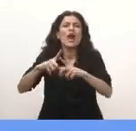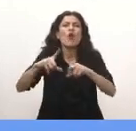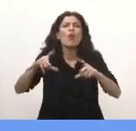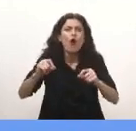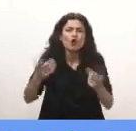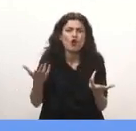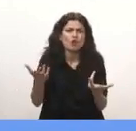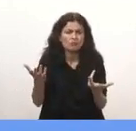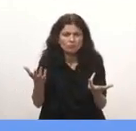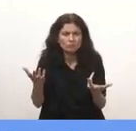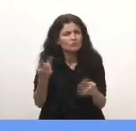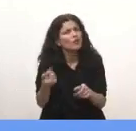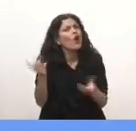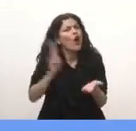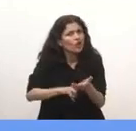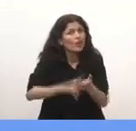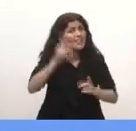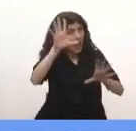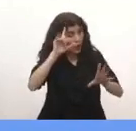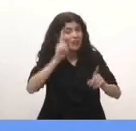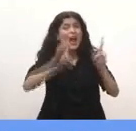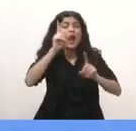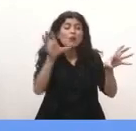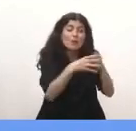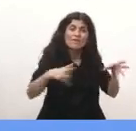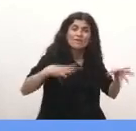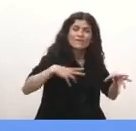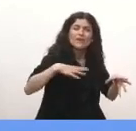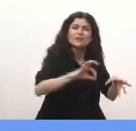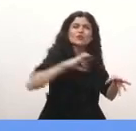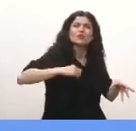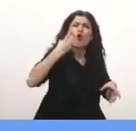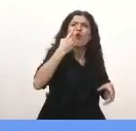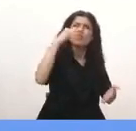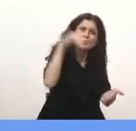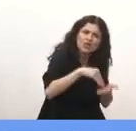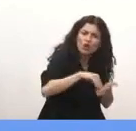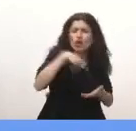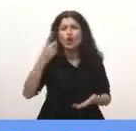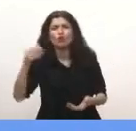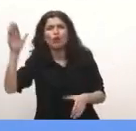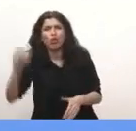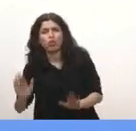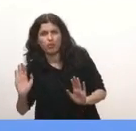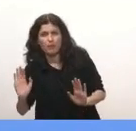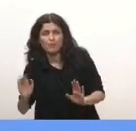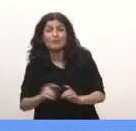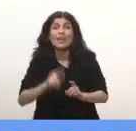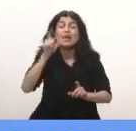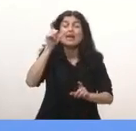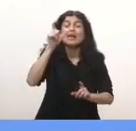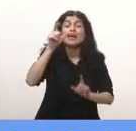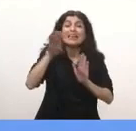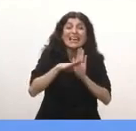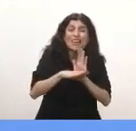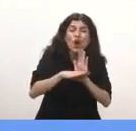37,000 otra vez unos ganan 1 millón otros 175,000 a las categorías más bajas del monotributo le estamos haciendo una prórroga de